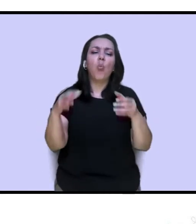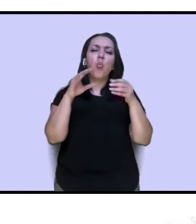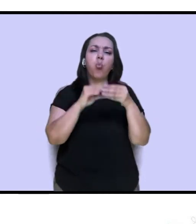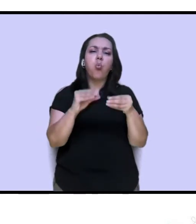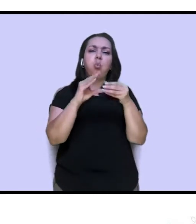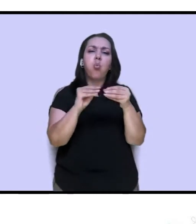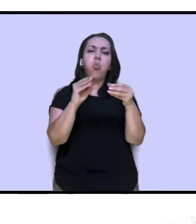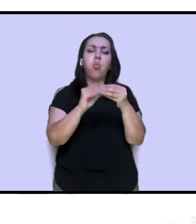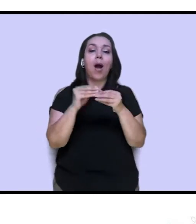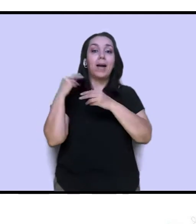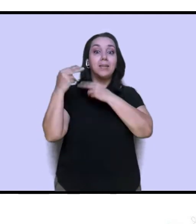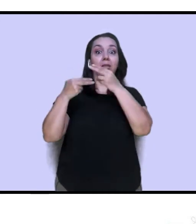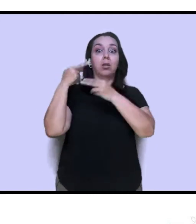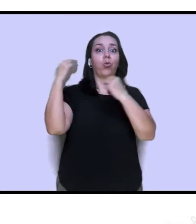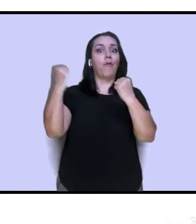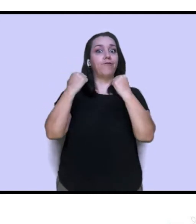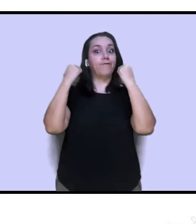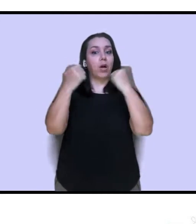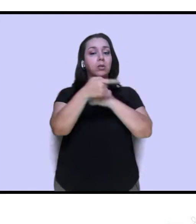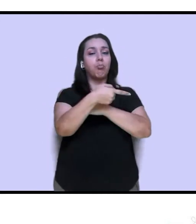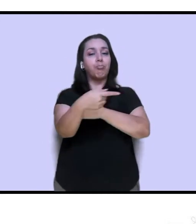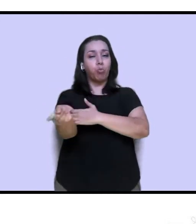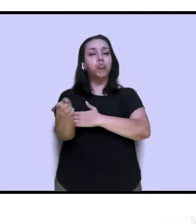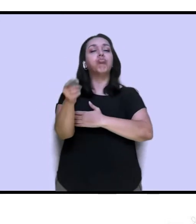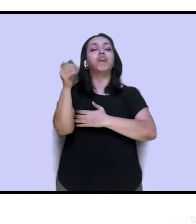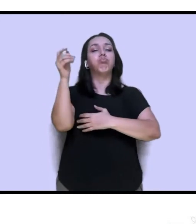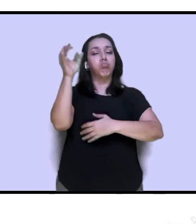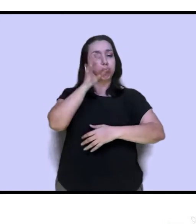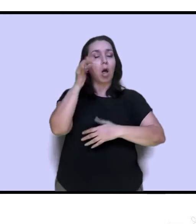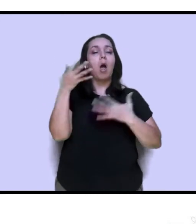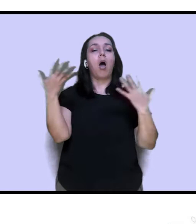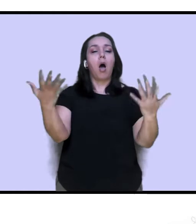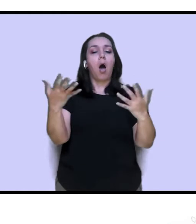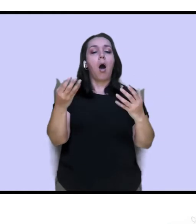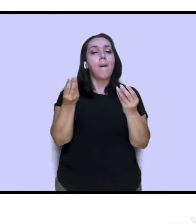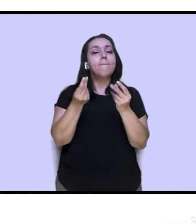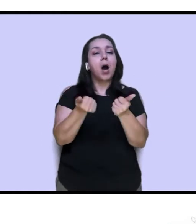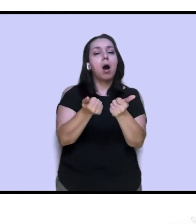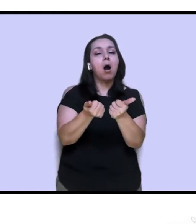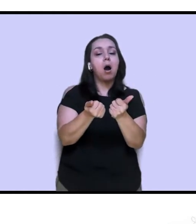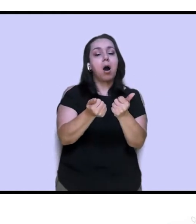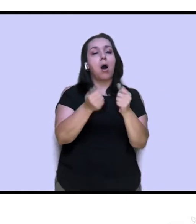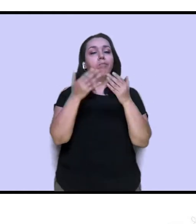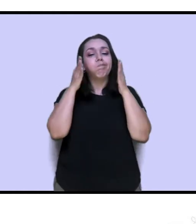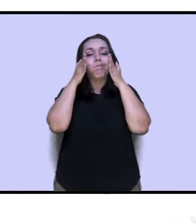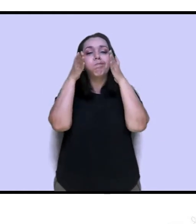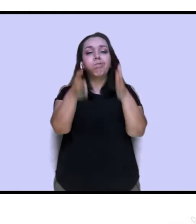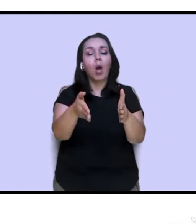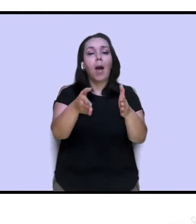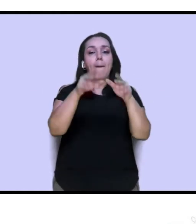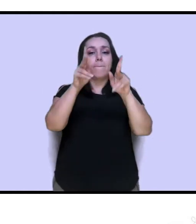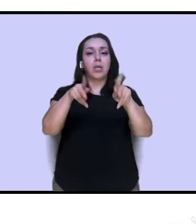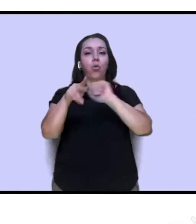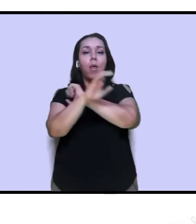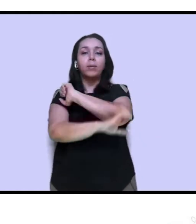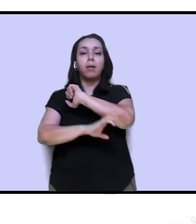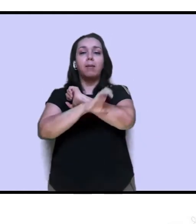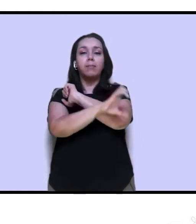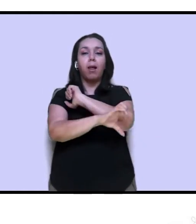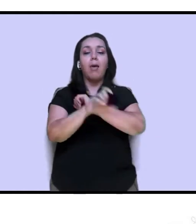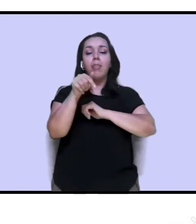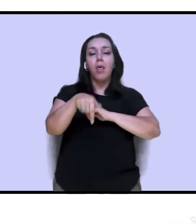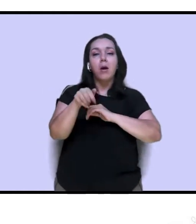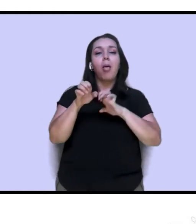repasarán muchos conceptos e ideas fuerza que les serán de utilidad para atender de manera oportuna a la población extranjera en el sistema